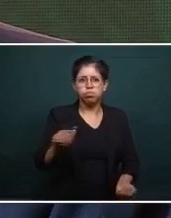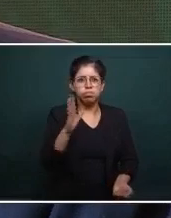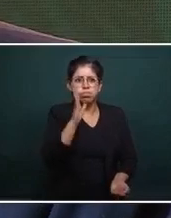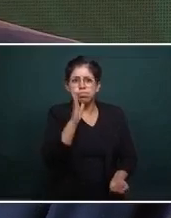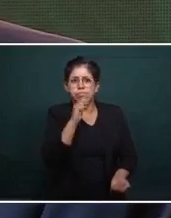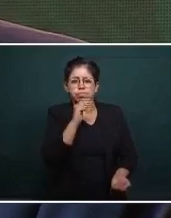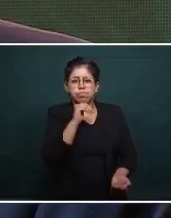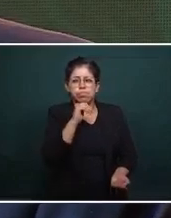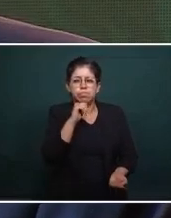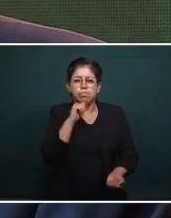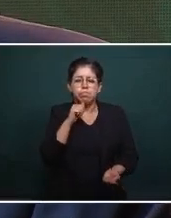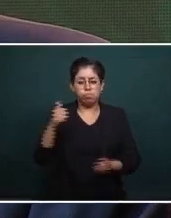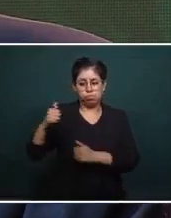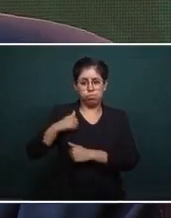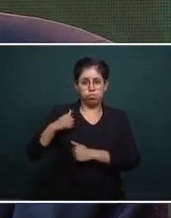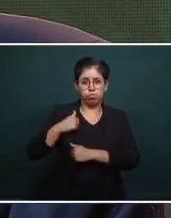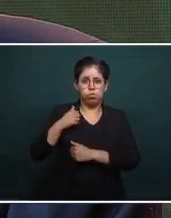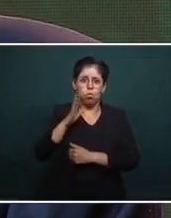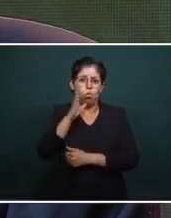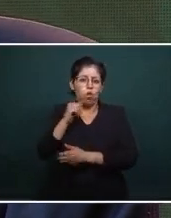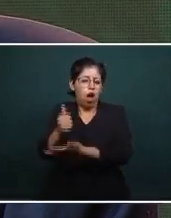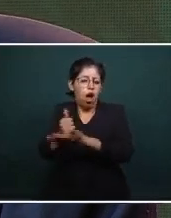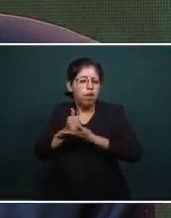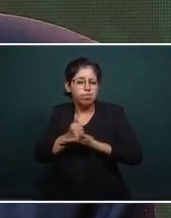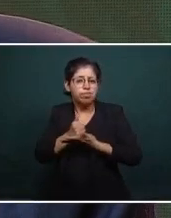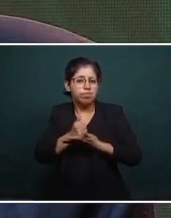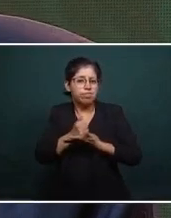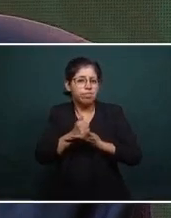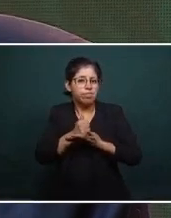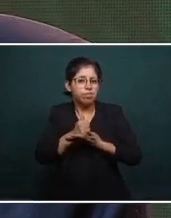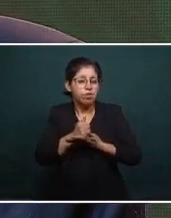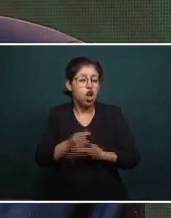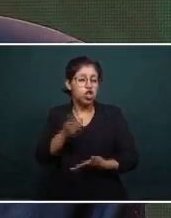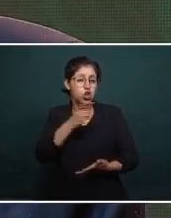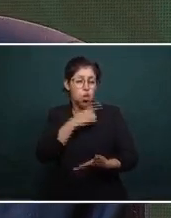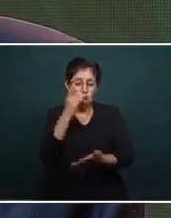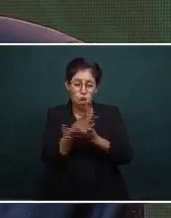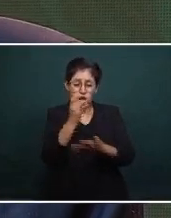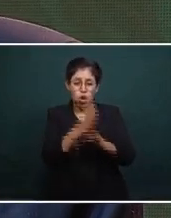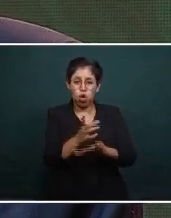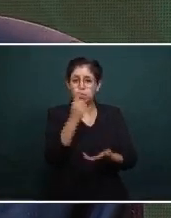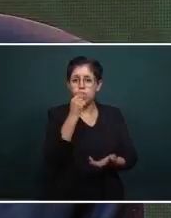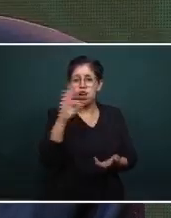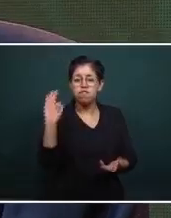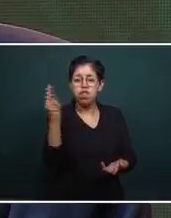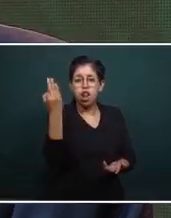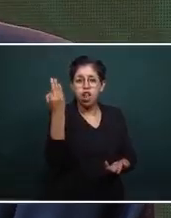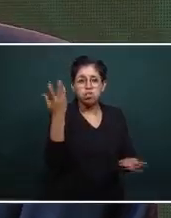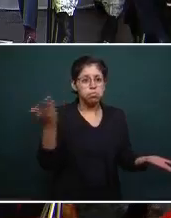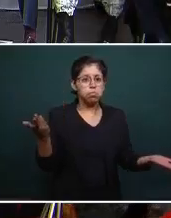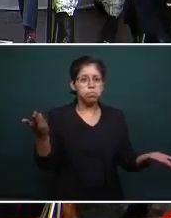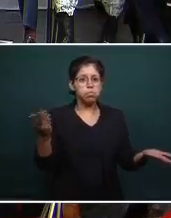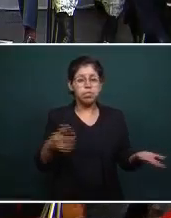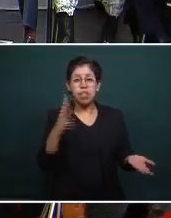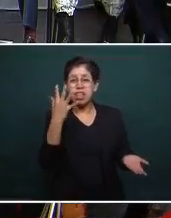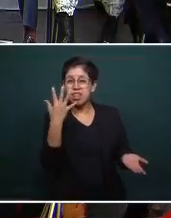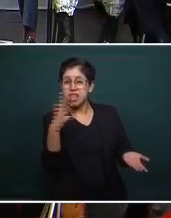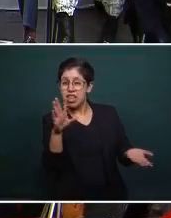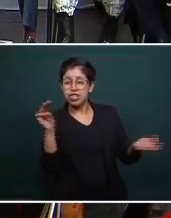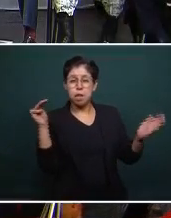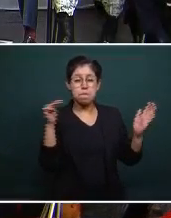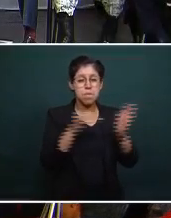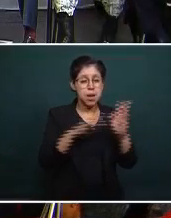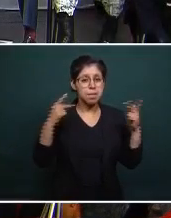solo se podía contar con la Policía Federal, en realidad con 10,000